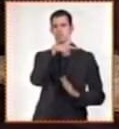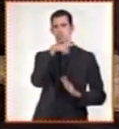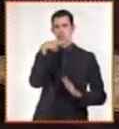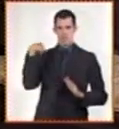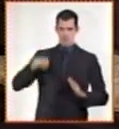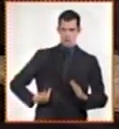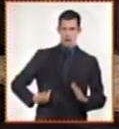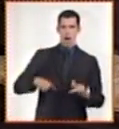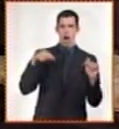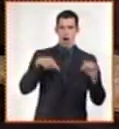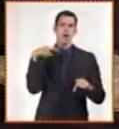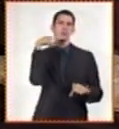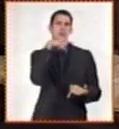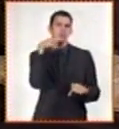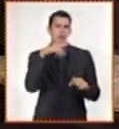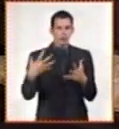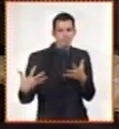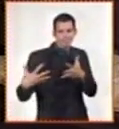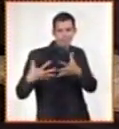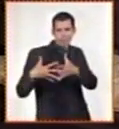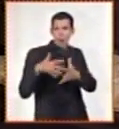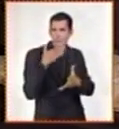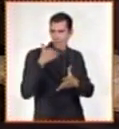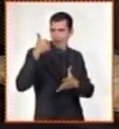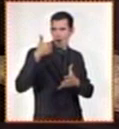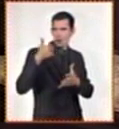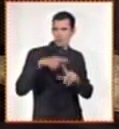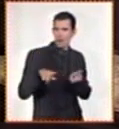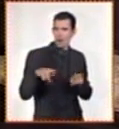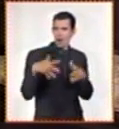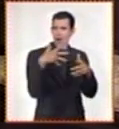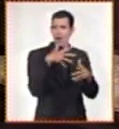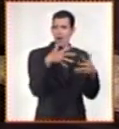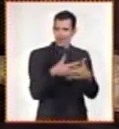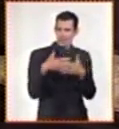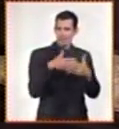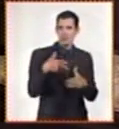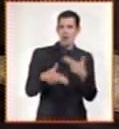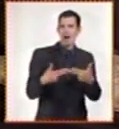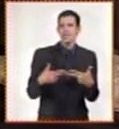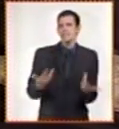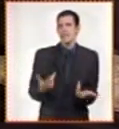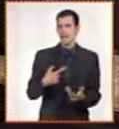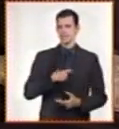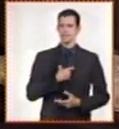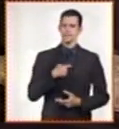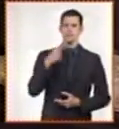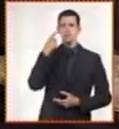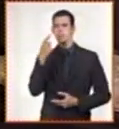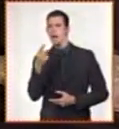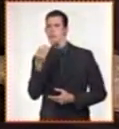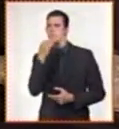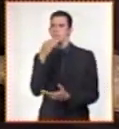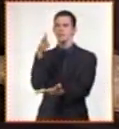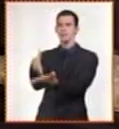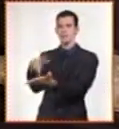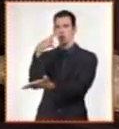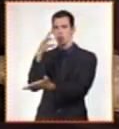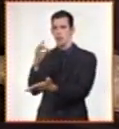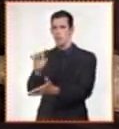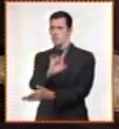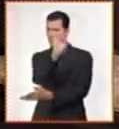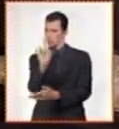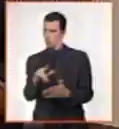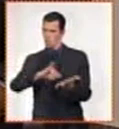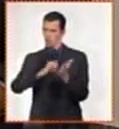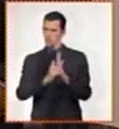Latina. Me gustaría hablar un poco o que nos dé su opinión de cómo están marchando estos